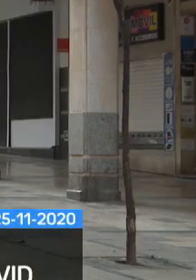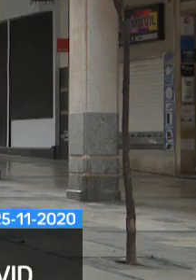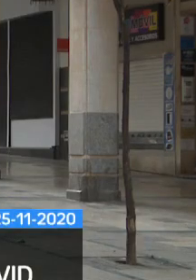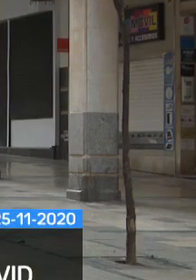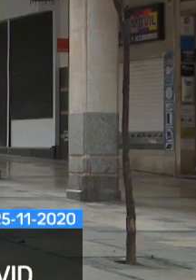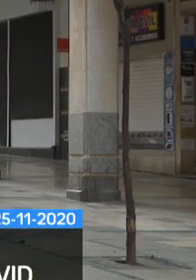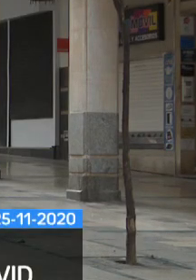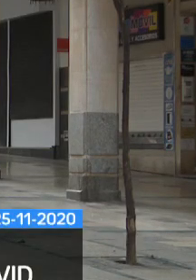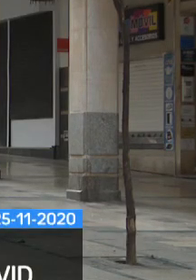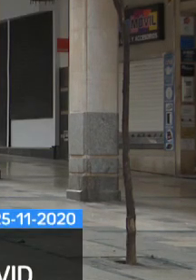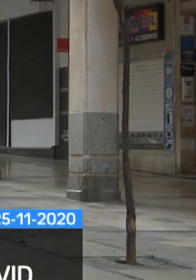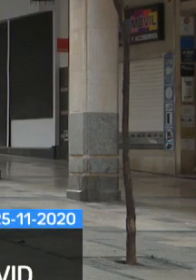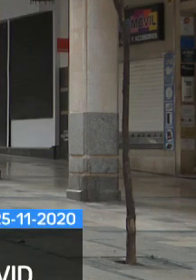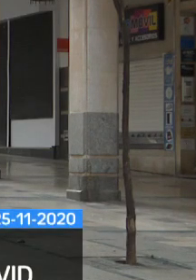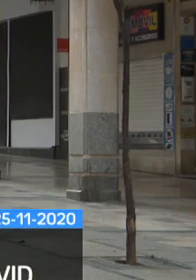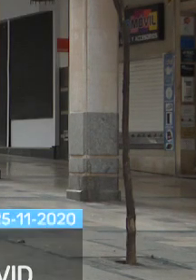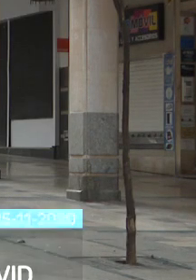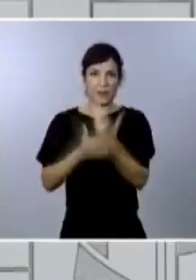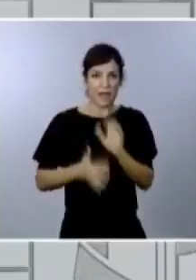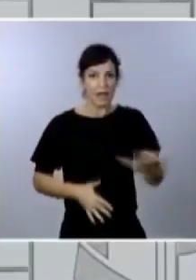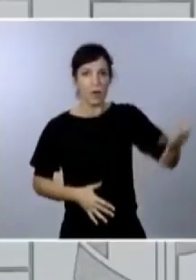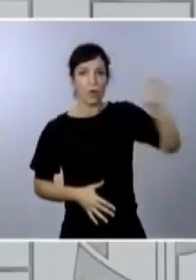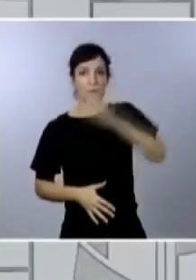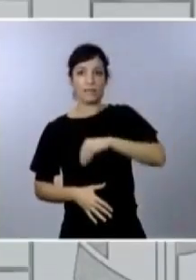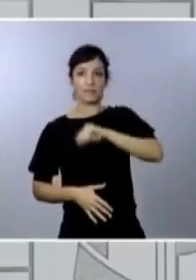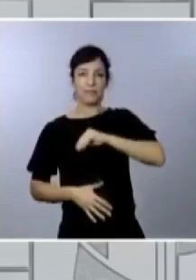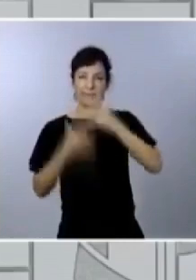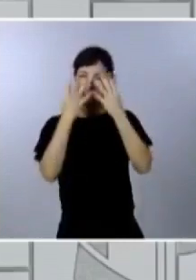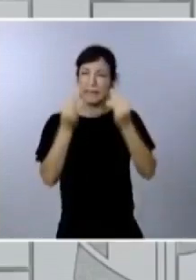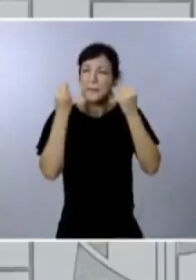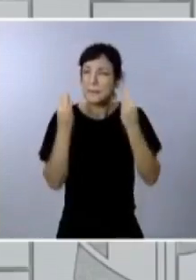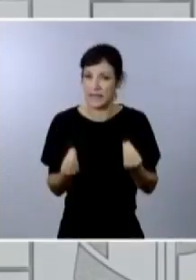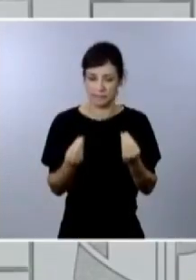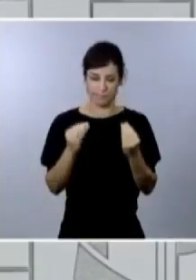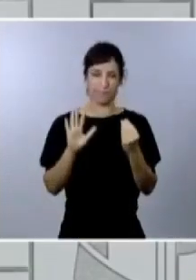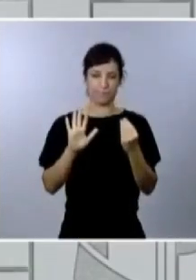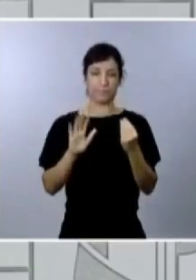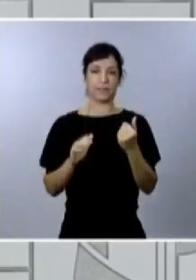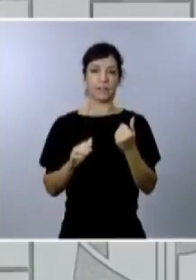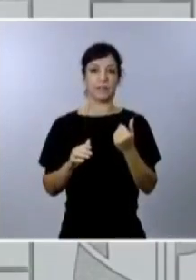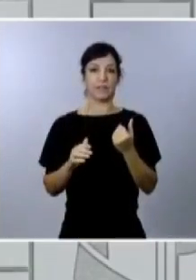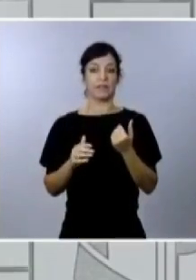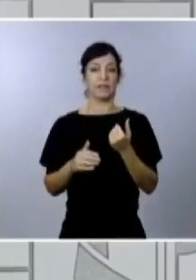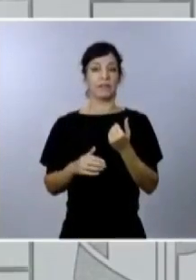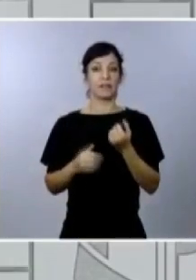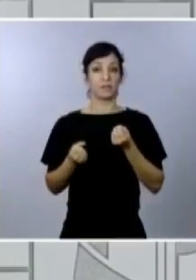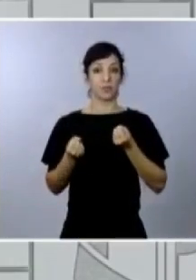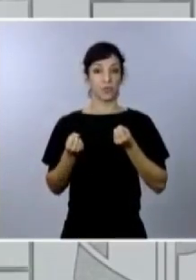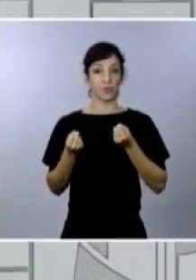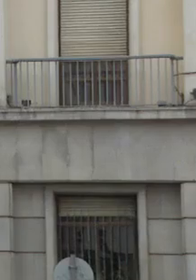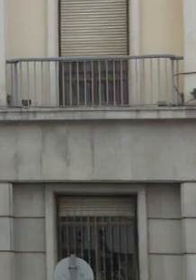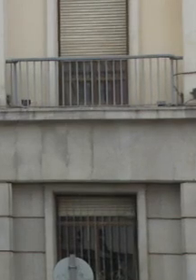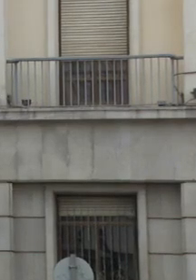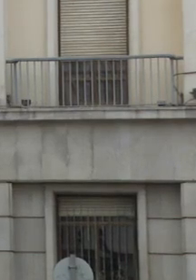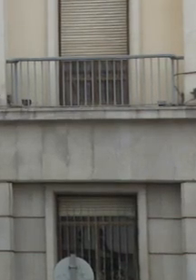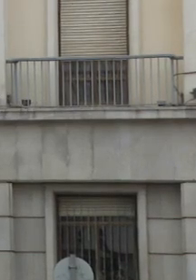del fondo COVID puesto en marcha por el gobierno central. Con estos 7 millones, Ceuta en total ha recibido 25. En concreto, el BOE